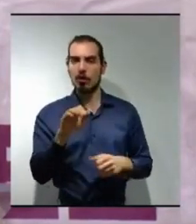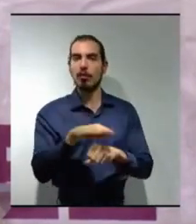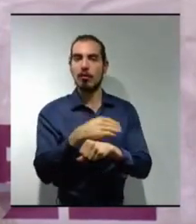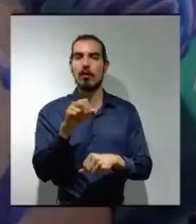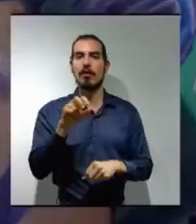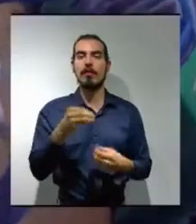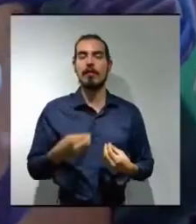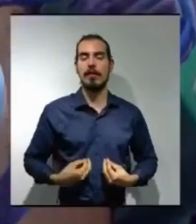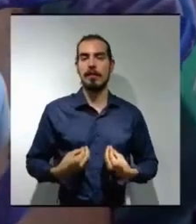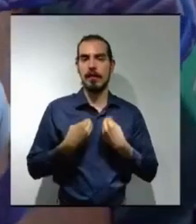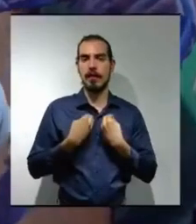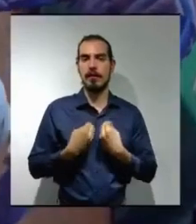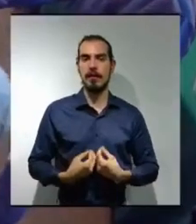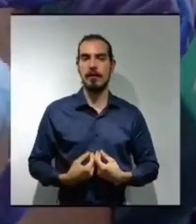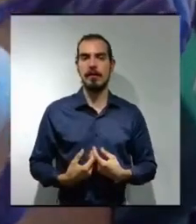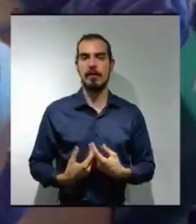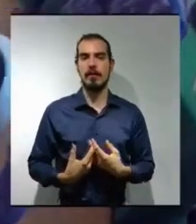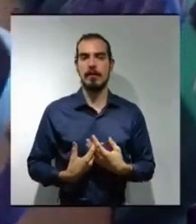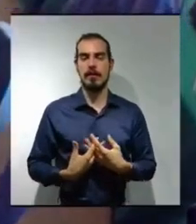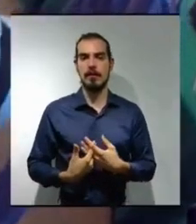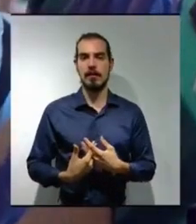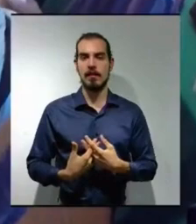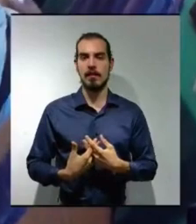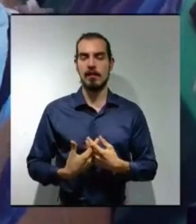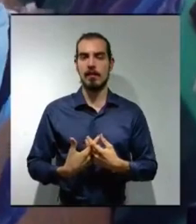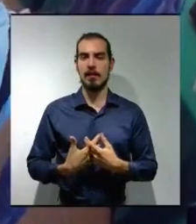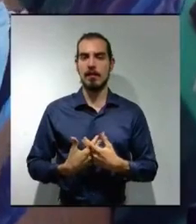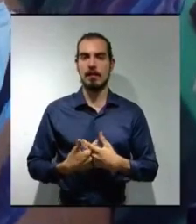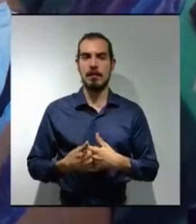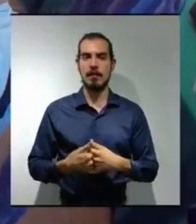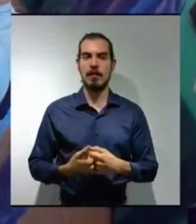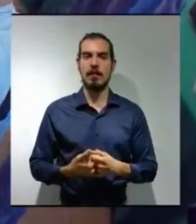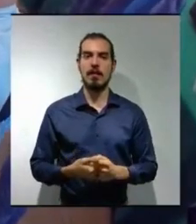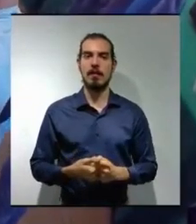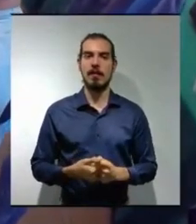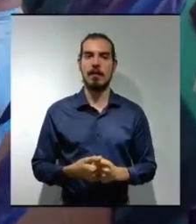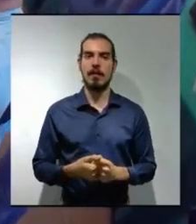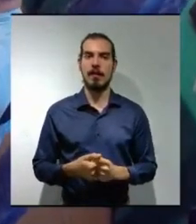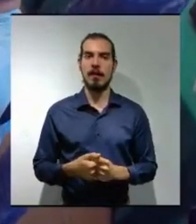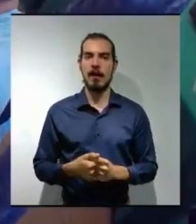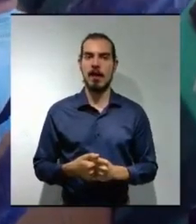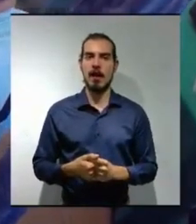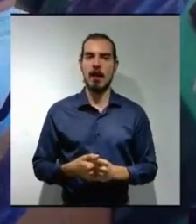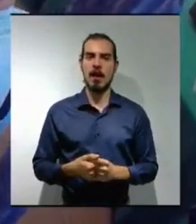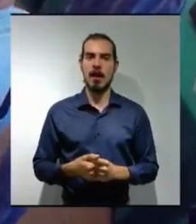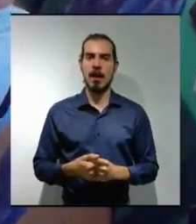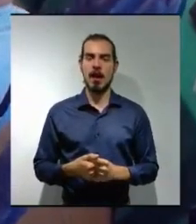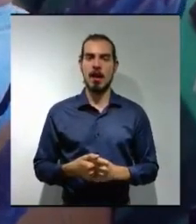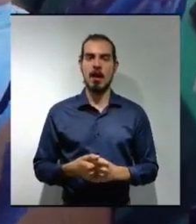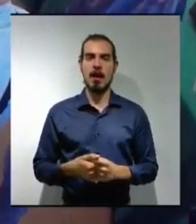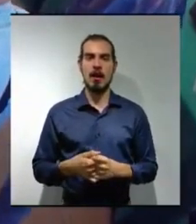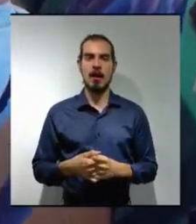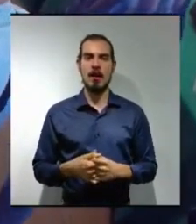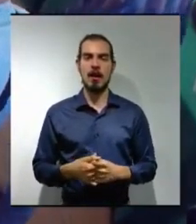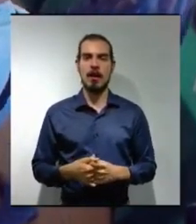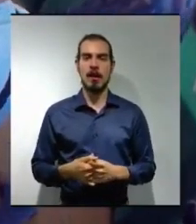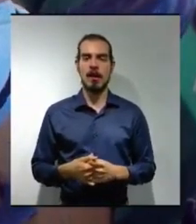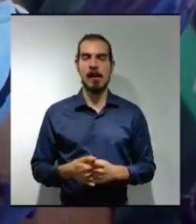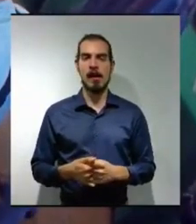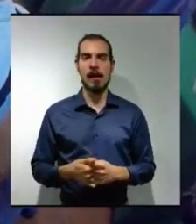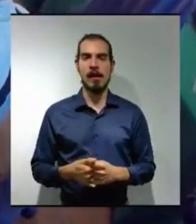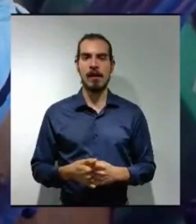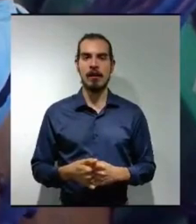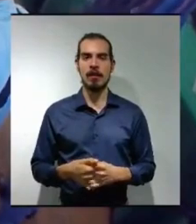Una pregunta más ahí con Juan Ramón. Nada más preguntarle aquellas personas que se